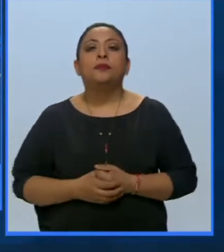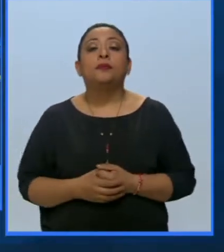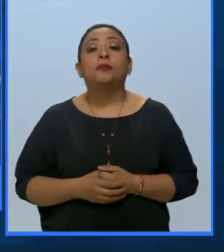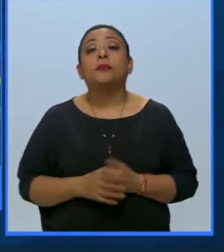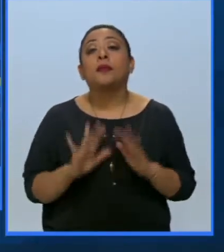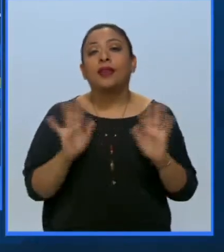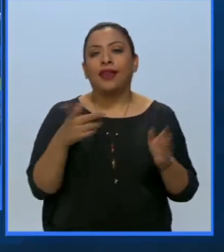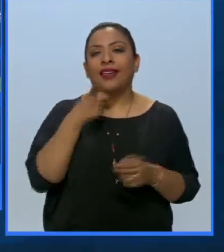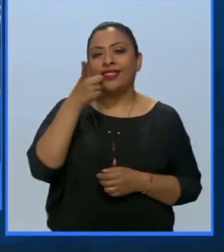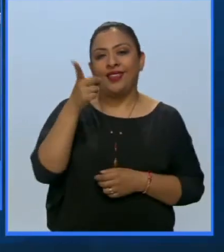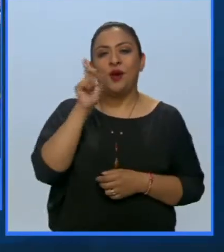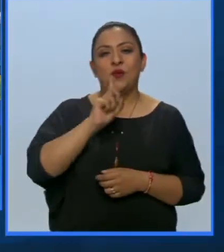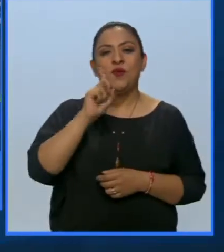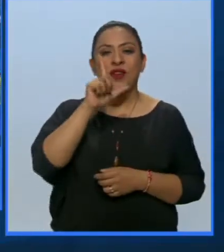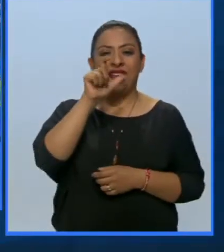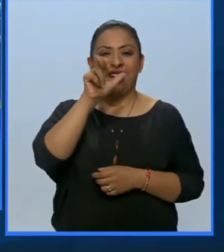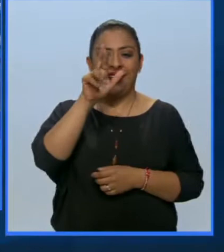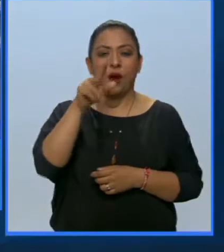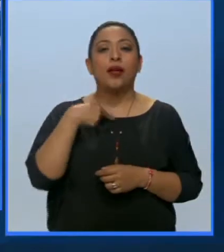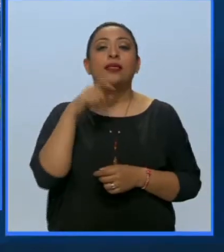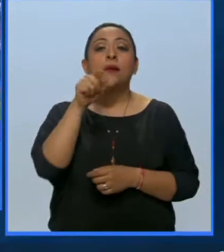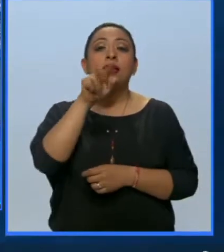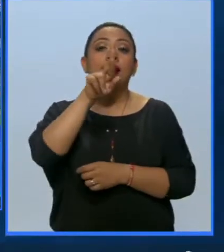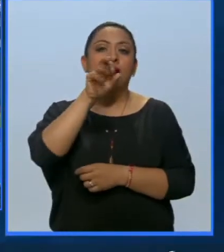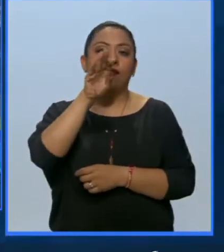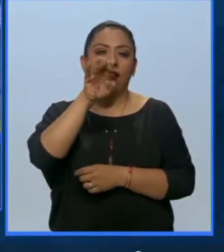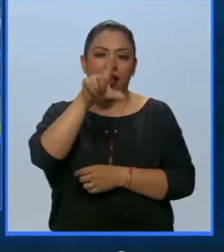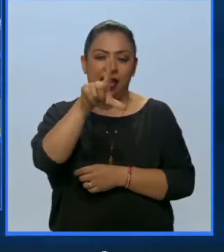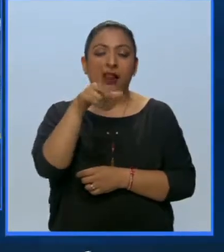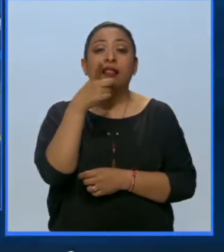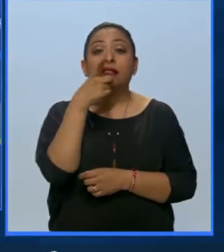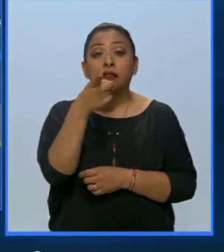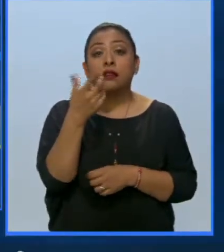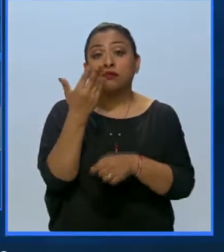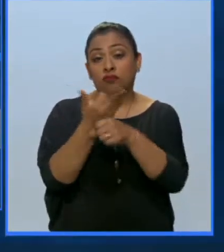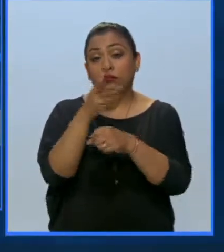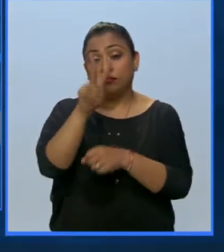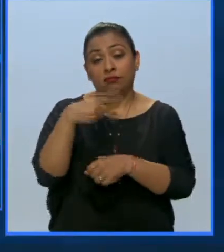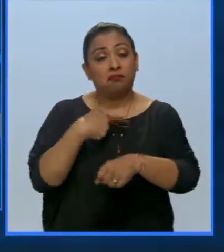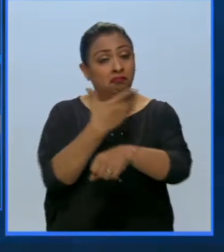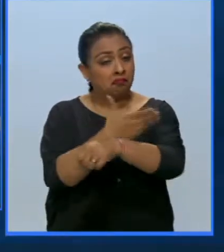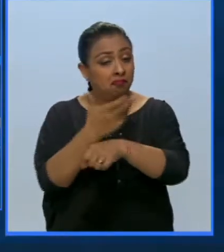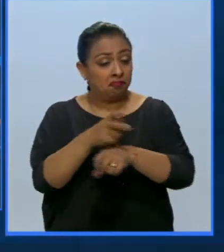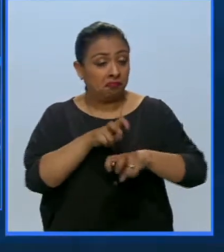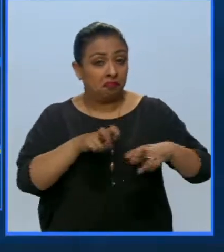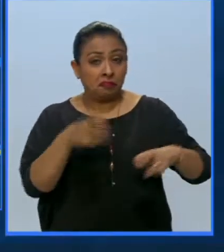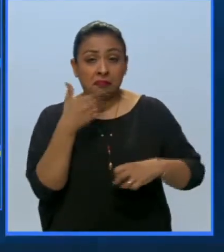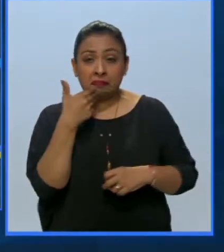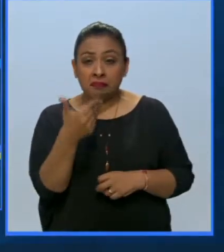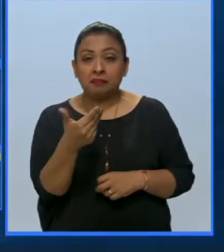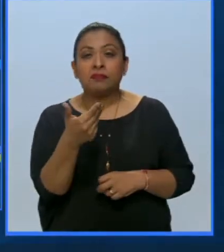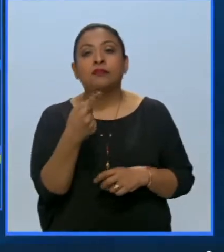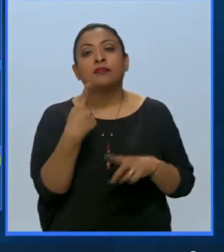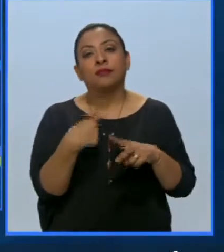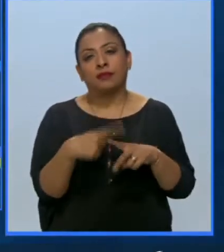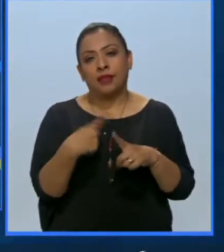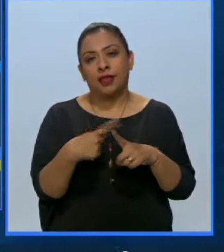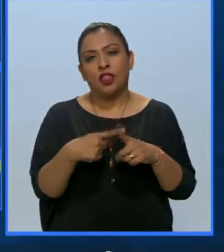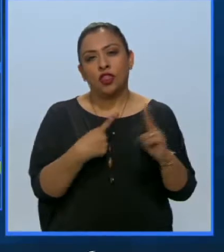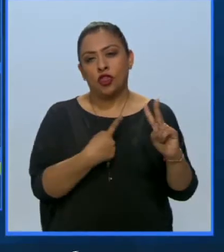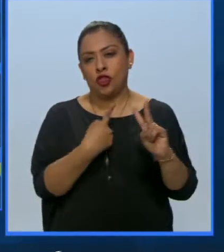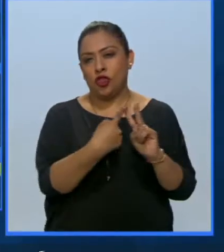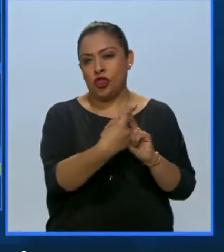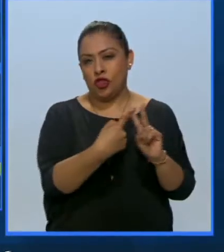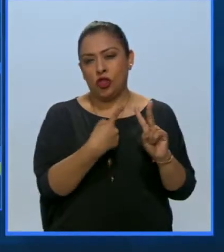Pues ya lo dijo Laura y lo dijo Rafael. Estamos muy bien acompañados por dos